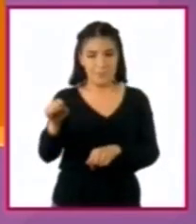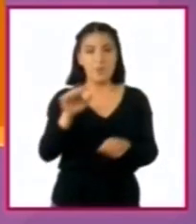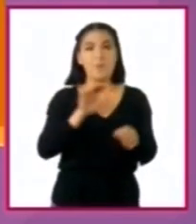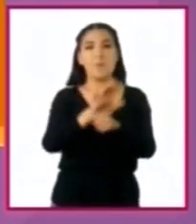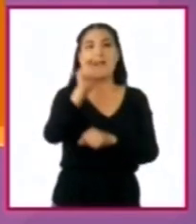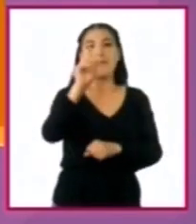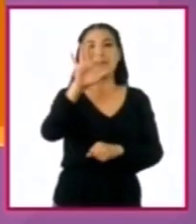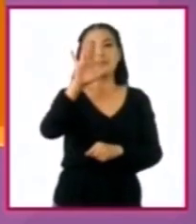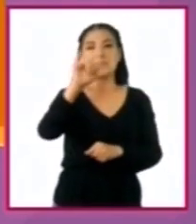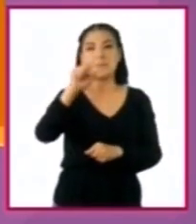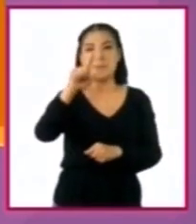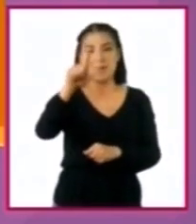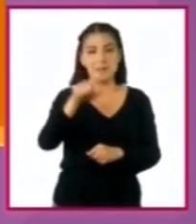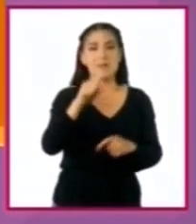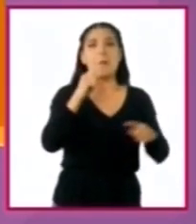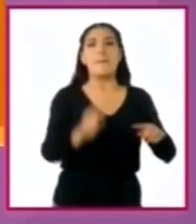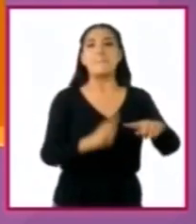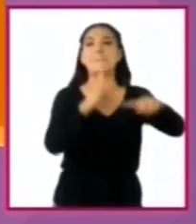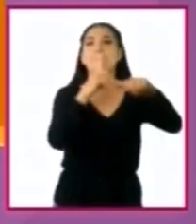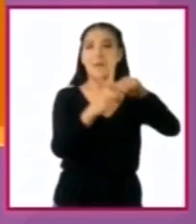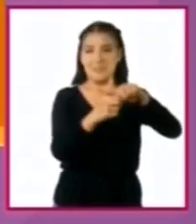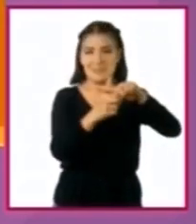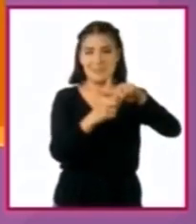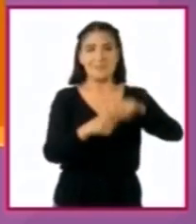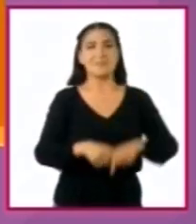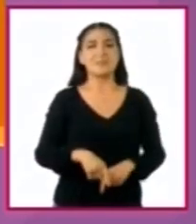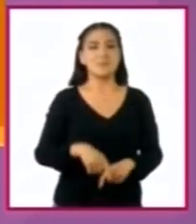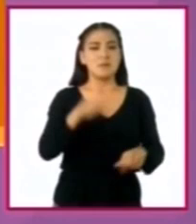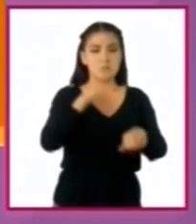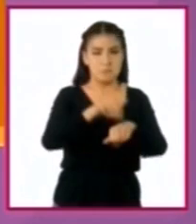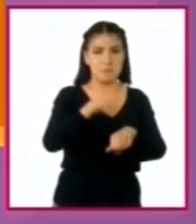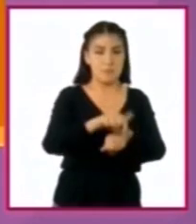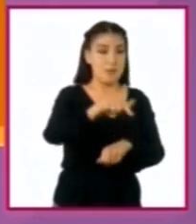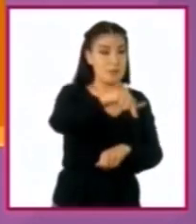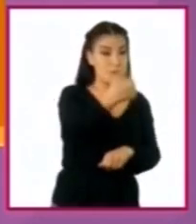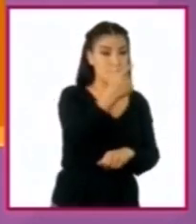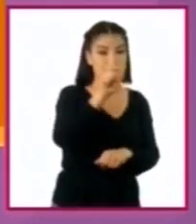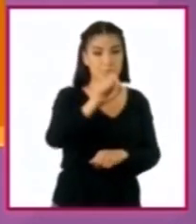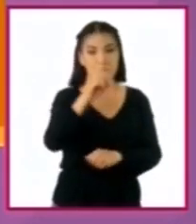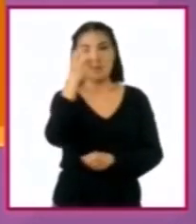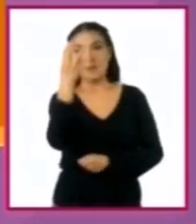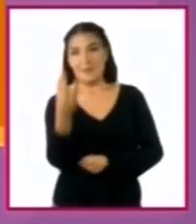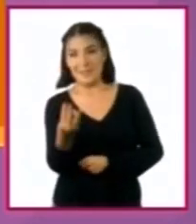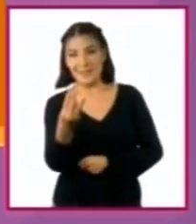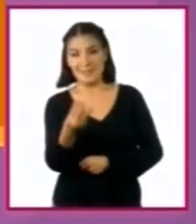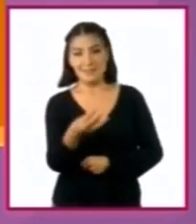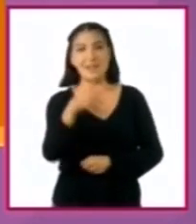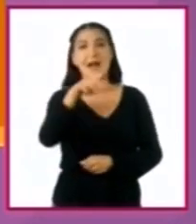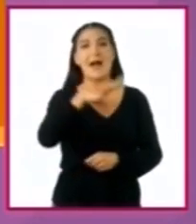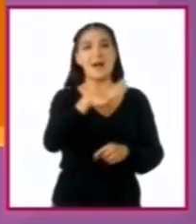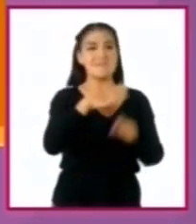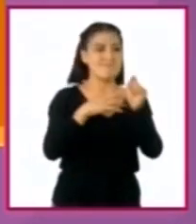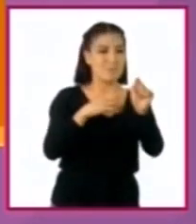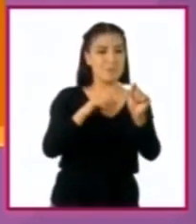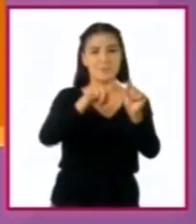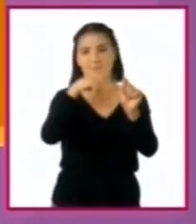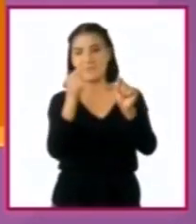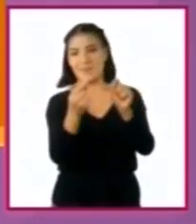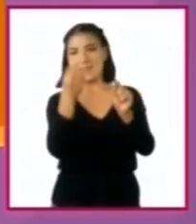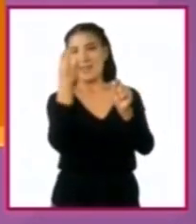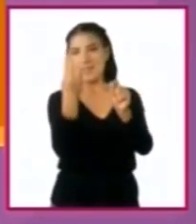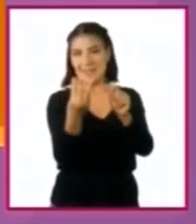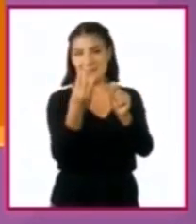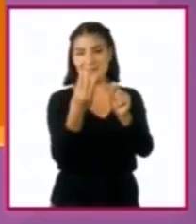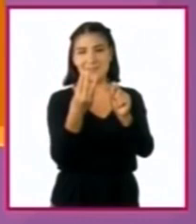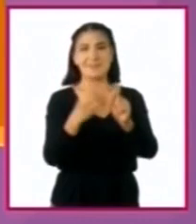los factores y sumarlos. El número 12.3 tiene una cifra decimal después del punto, el